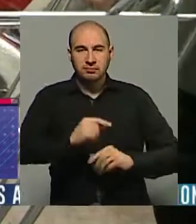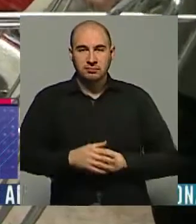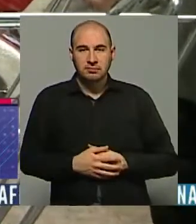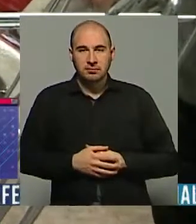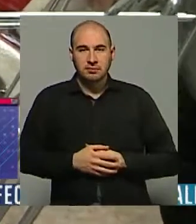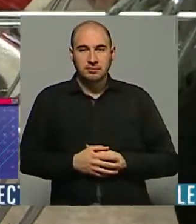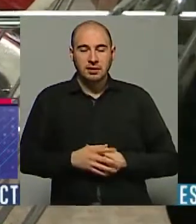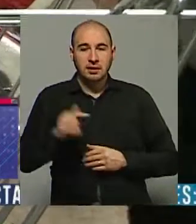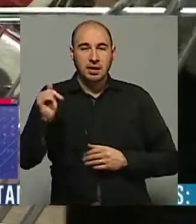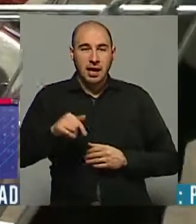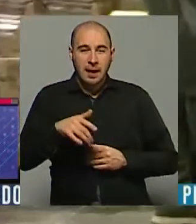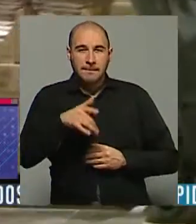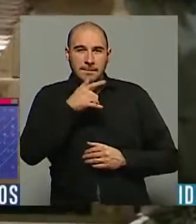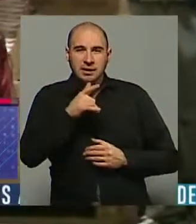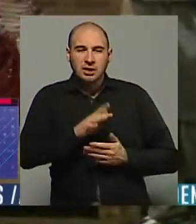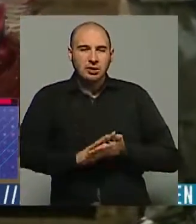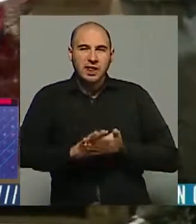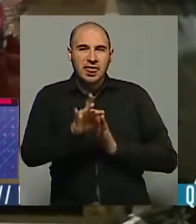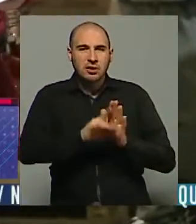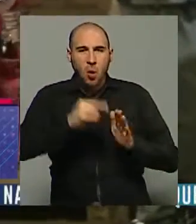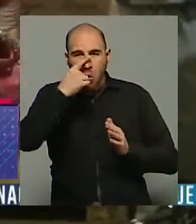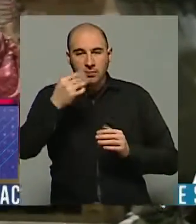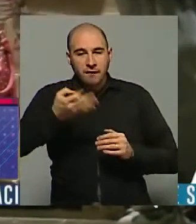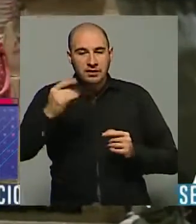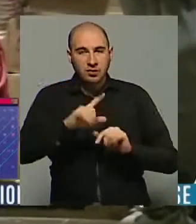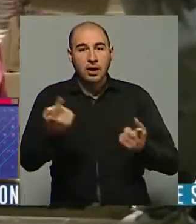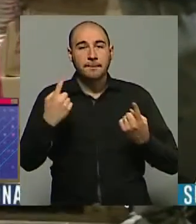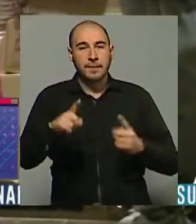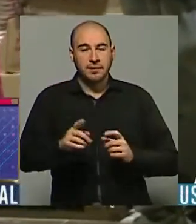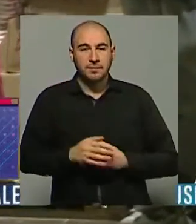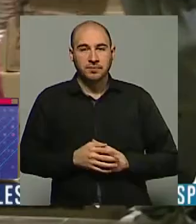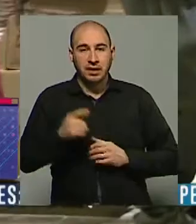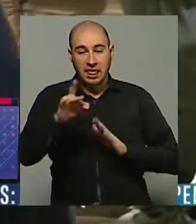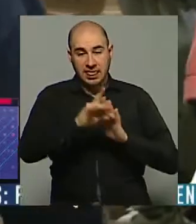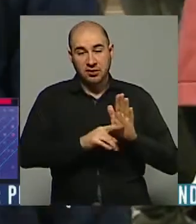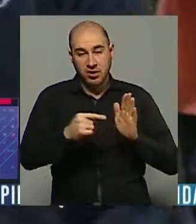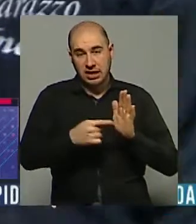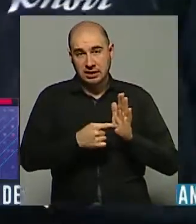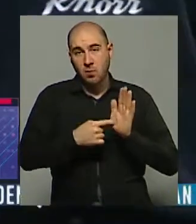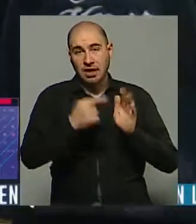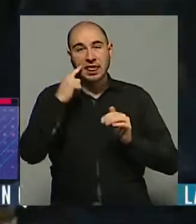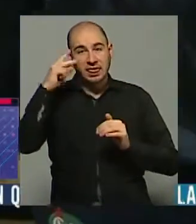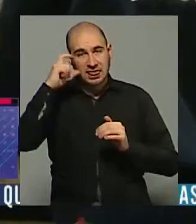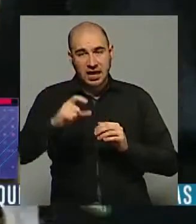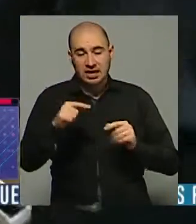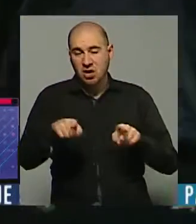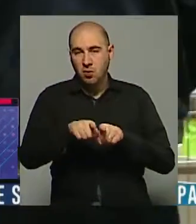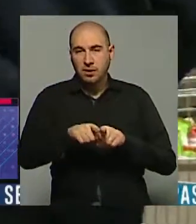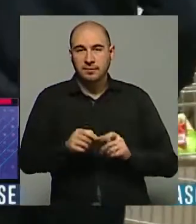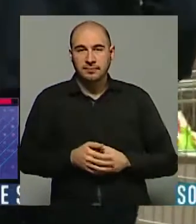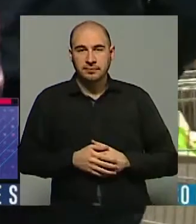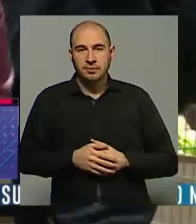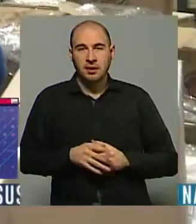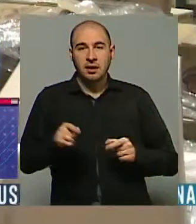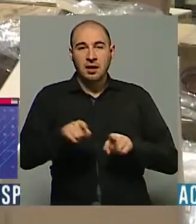y que todavía no se estaría viendo en estos últimos datos oficiales. Pero está claro que estos datos que está mostrando el INDEC va un poco en sintonía